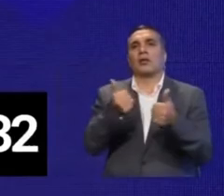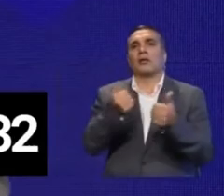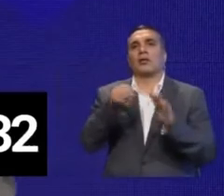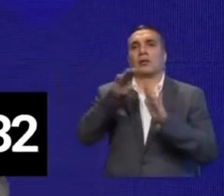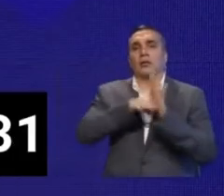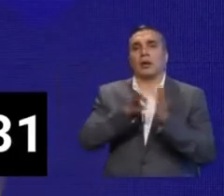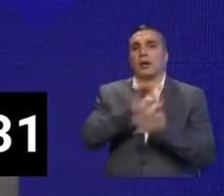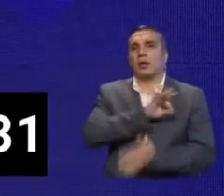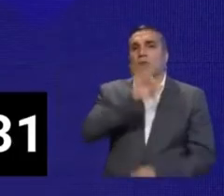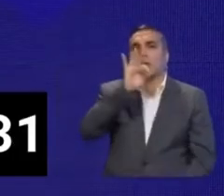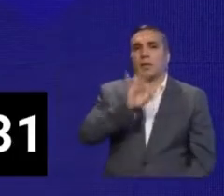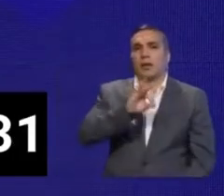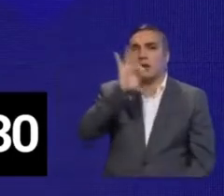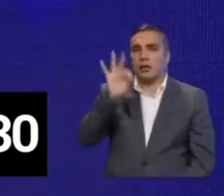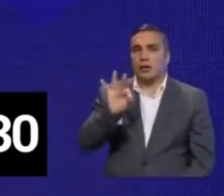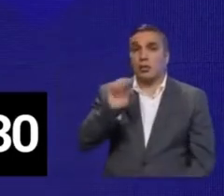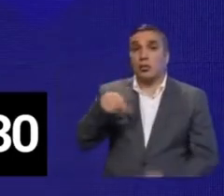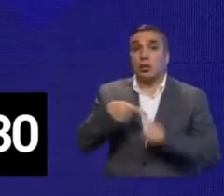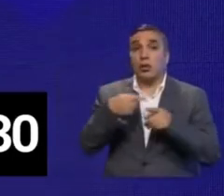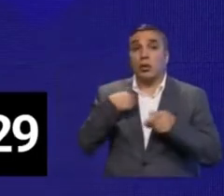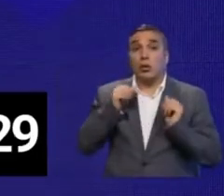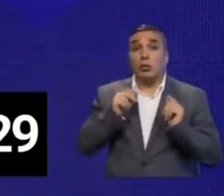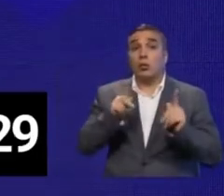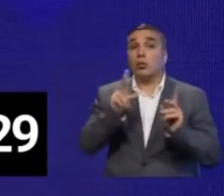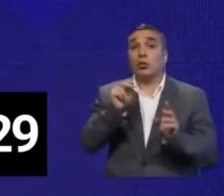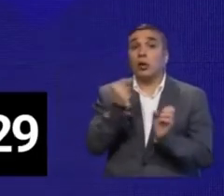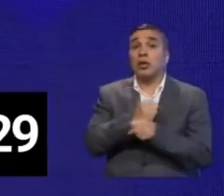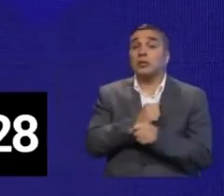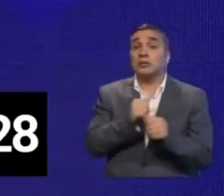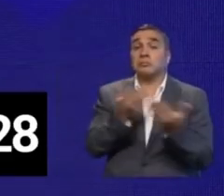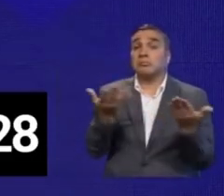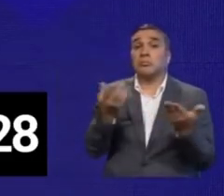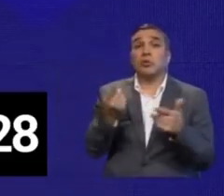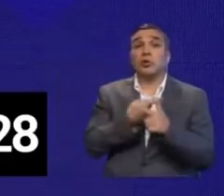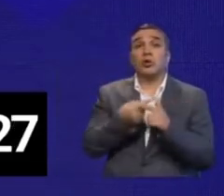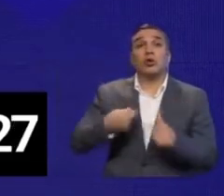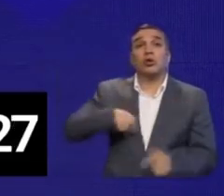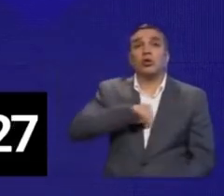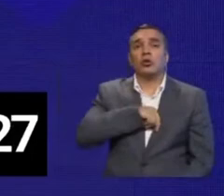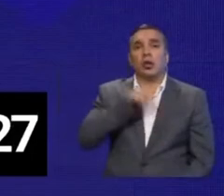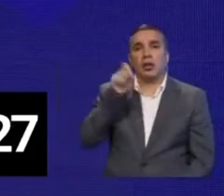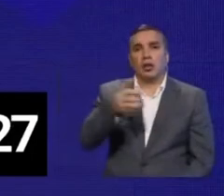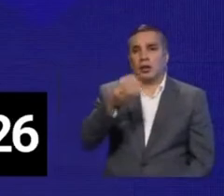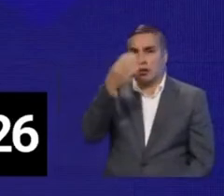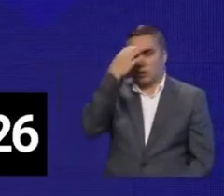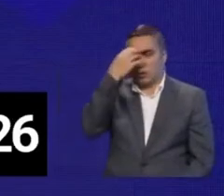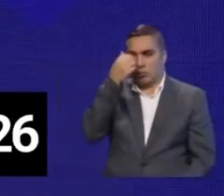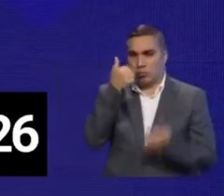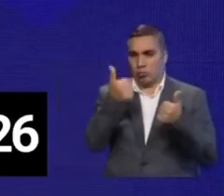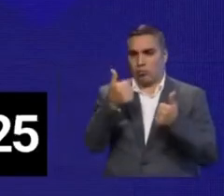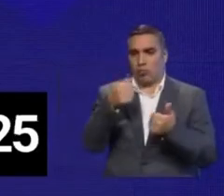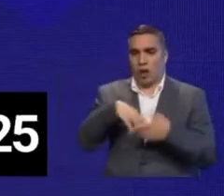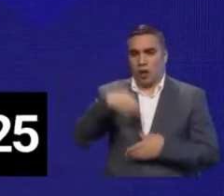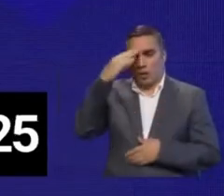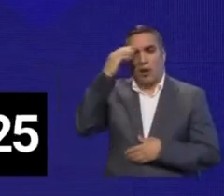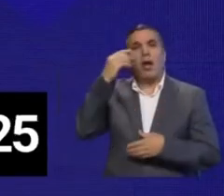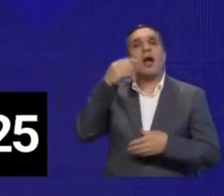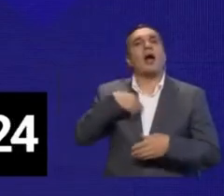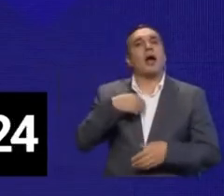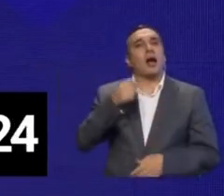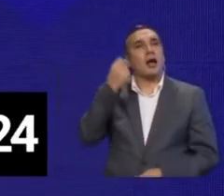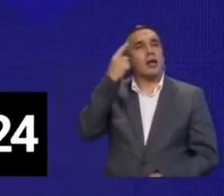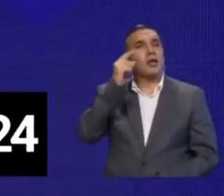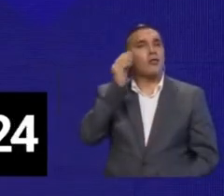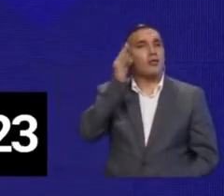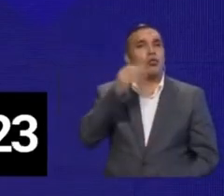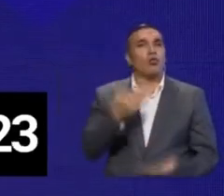intereses. Cuando tuvieron la oportunidad de hacerlo, no lo hicieron. Yo creo que en este momento nosotros tenemos que educarnos para poder entender que hay una nueva oportunidad de